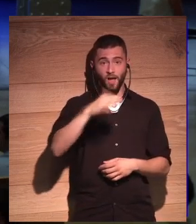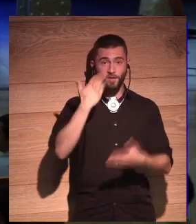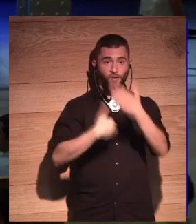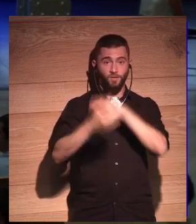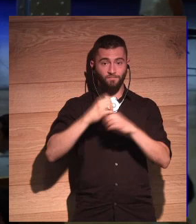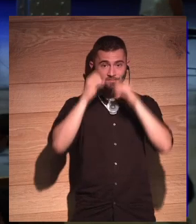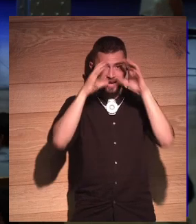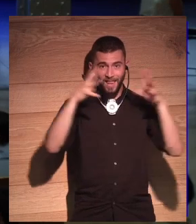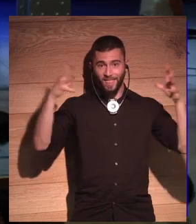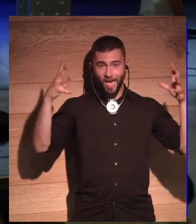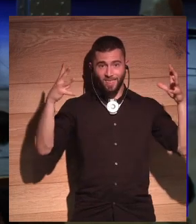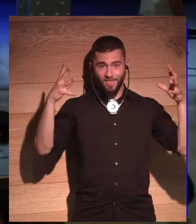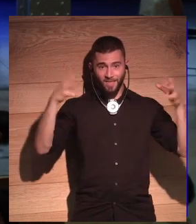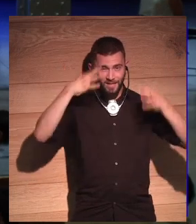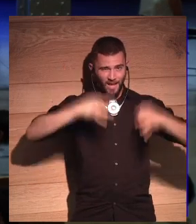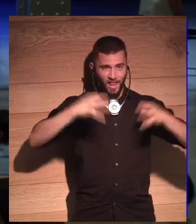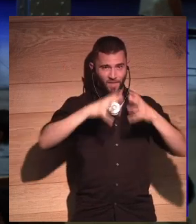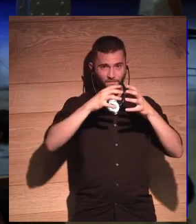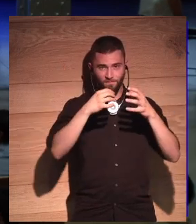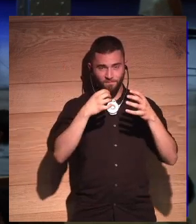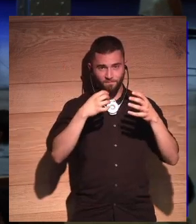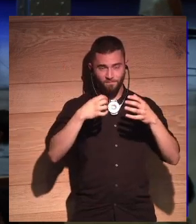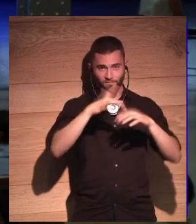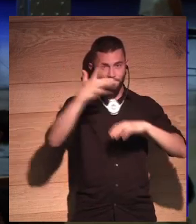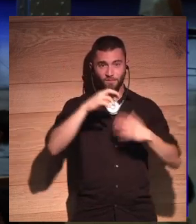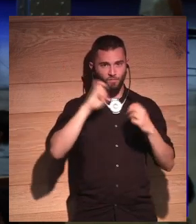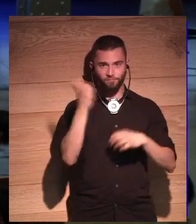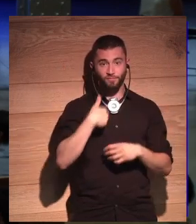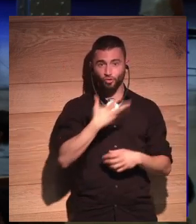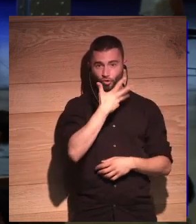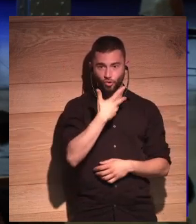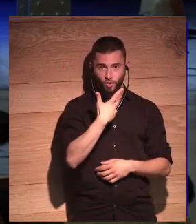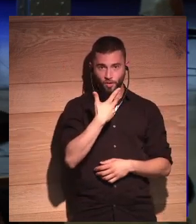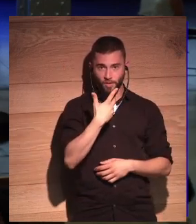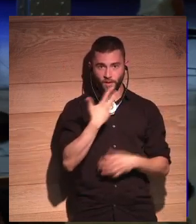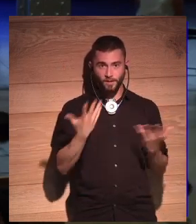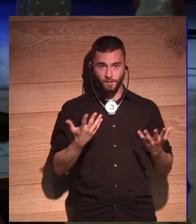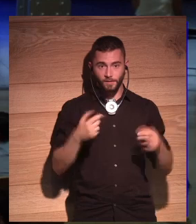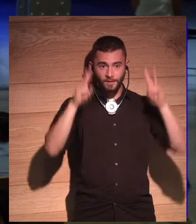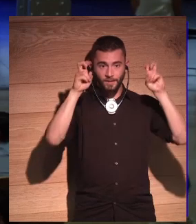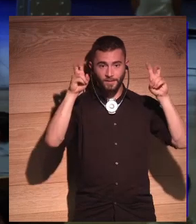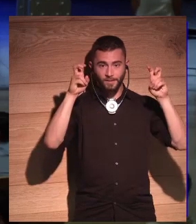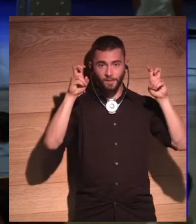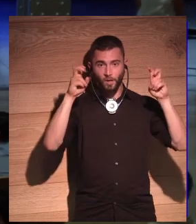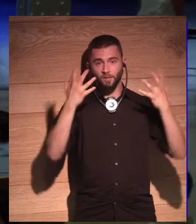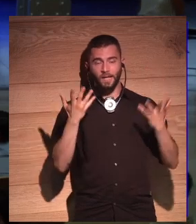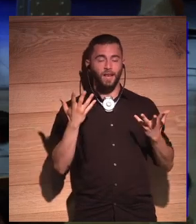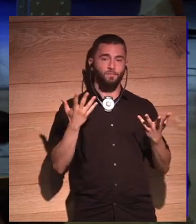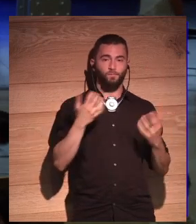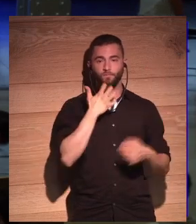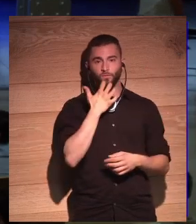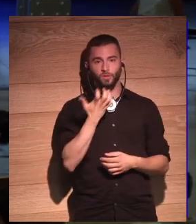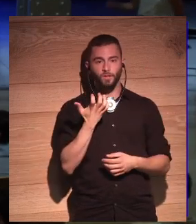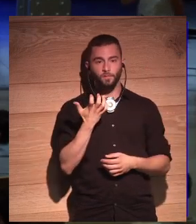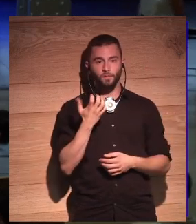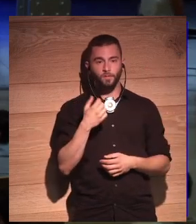virtual. Entonces, en las bases aquellas que hablábamos y que seguimos hablando, era lo que tú has comentado, los sentidos de